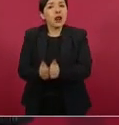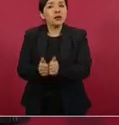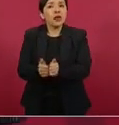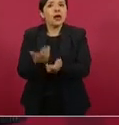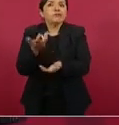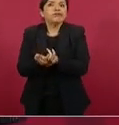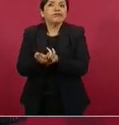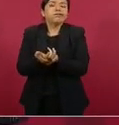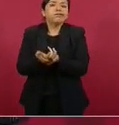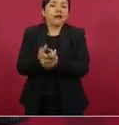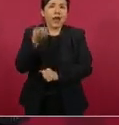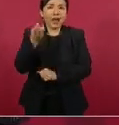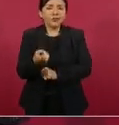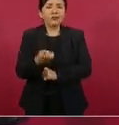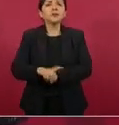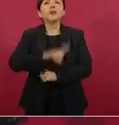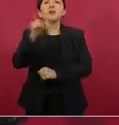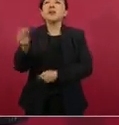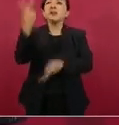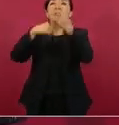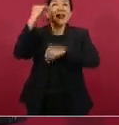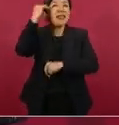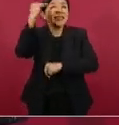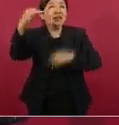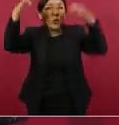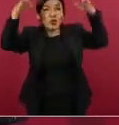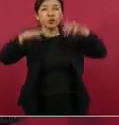Entonces venían las temporadas de lluvia